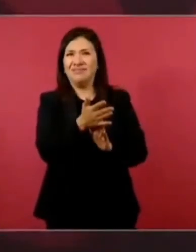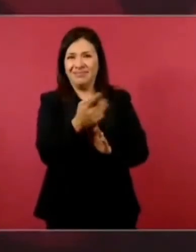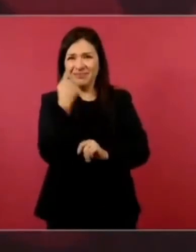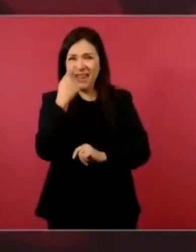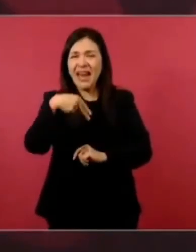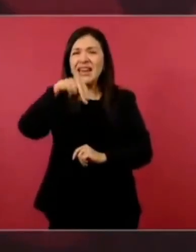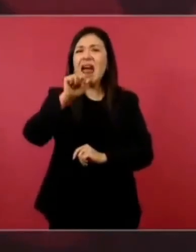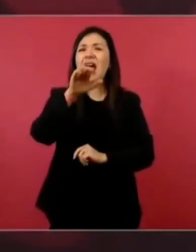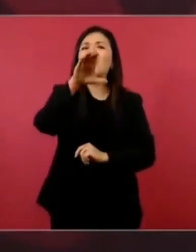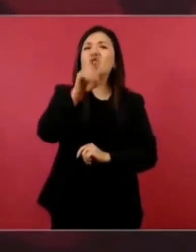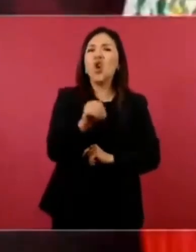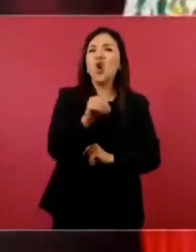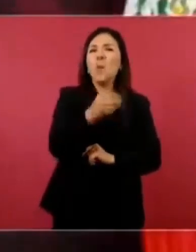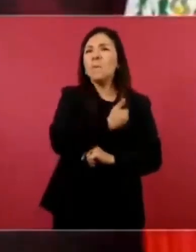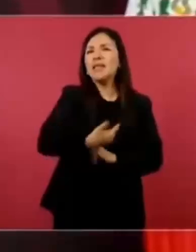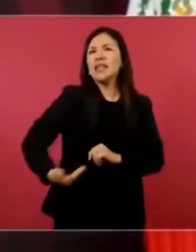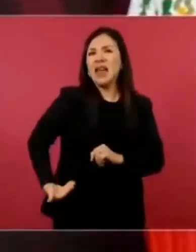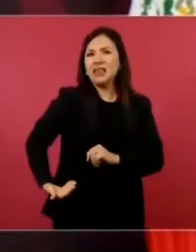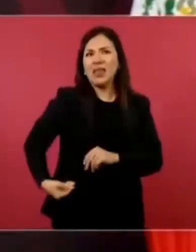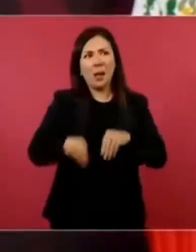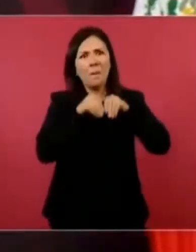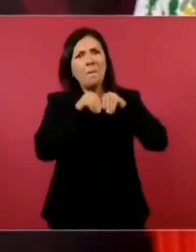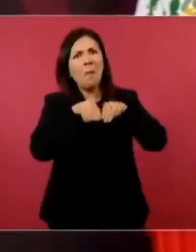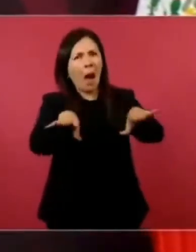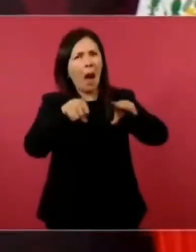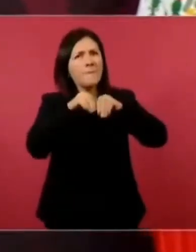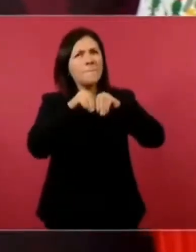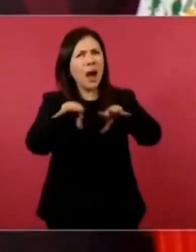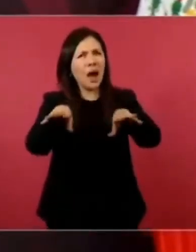Sí, pero